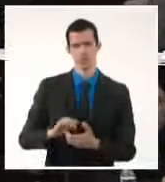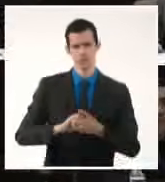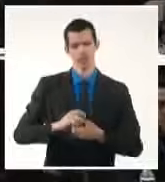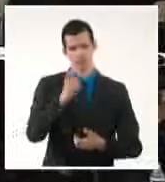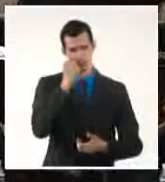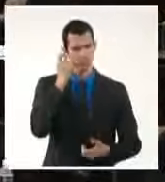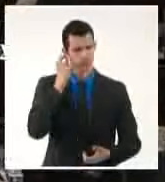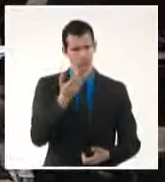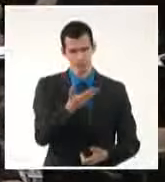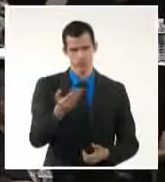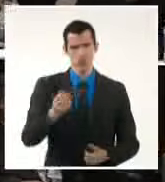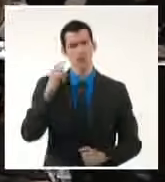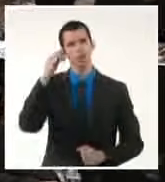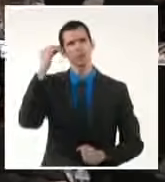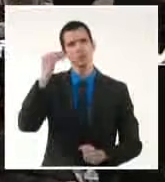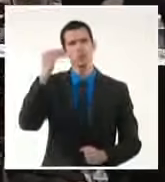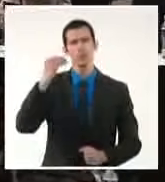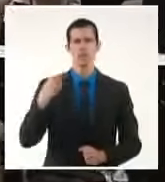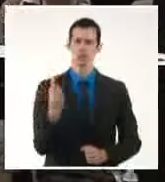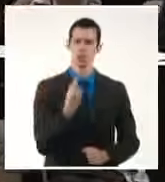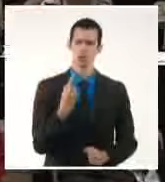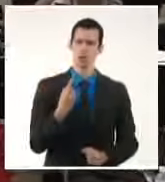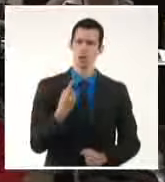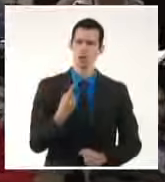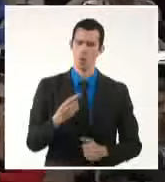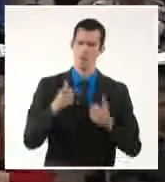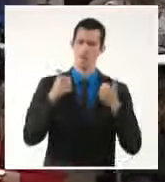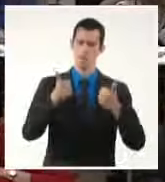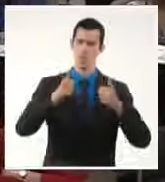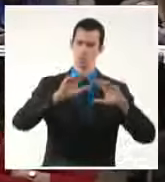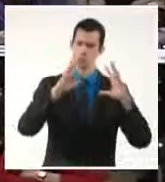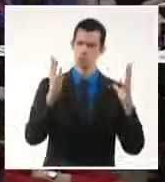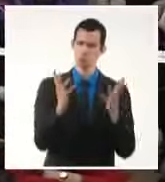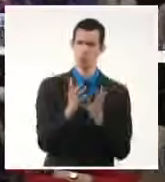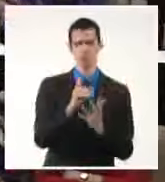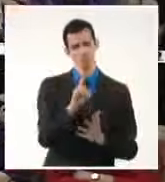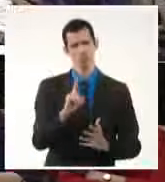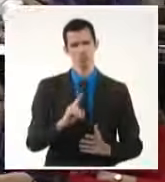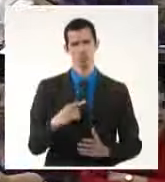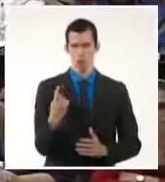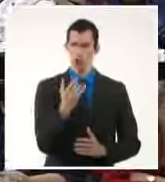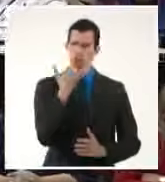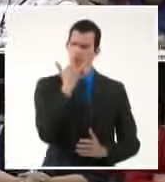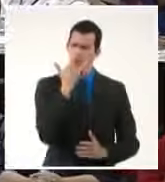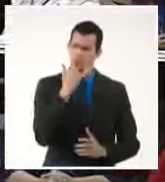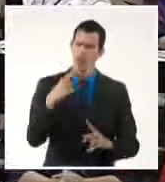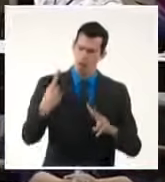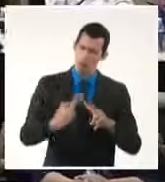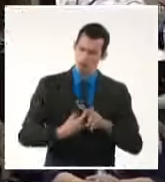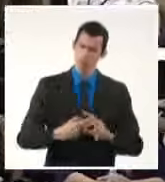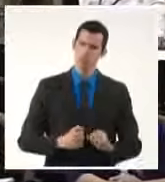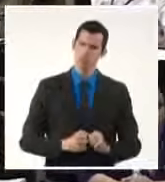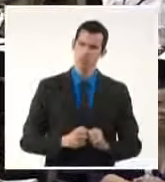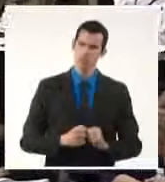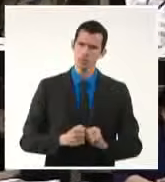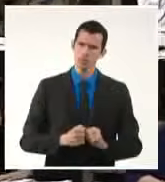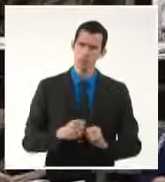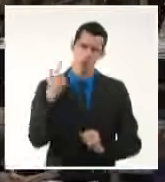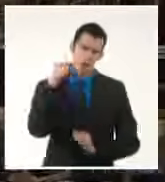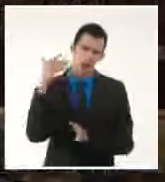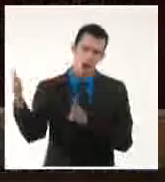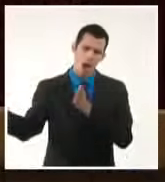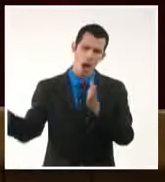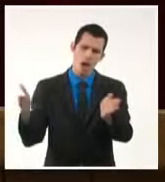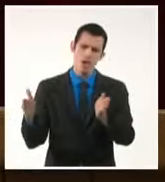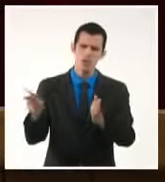hacia adentro y desarrollándonos como resultado del trabajo, se proyectan para el 2024 crecimientos